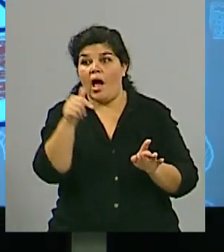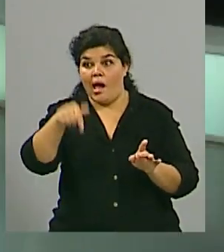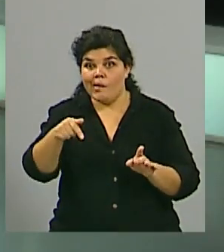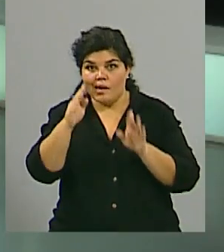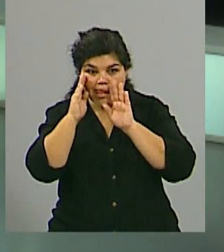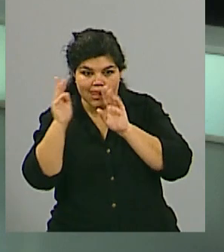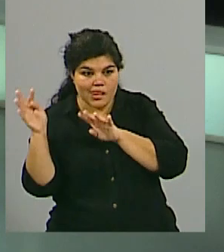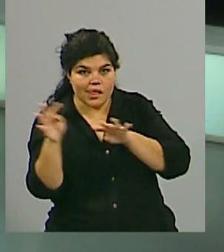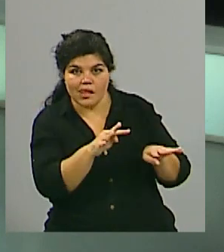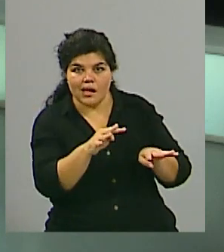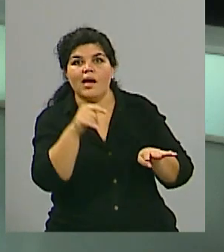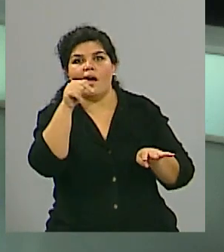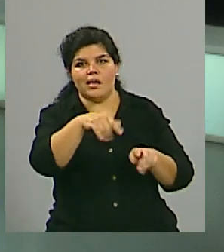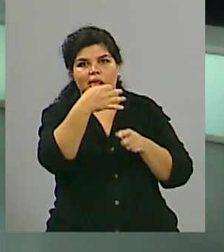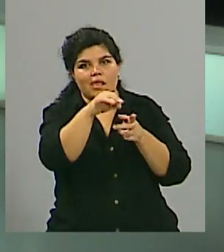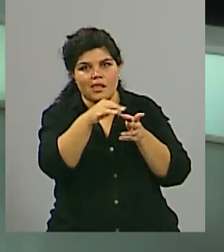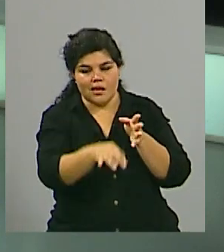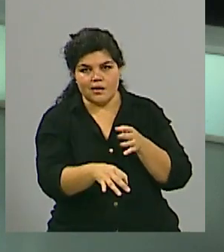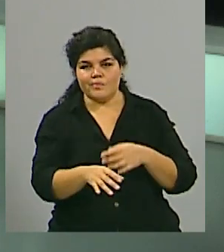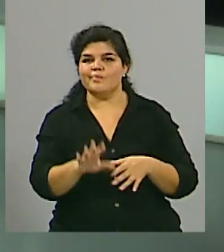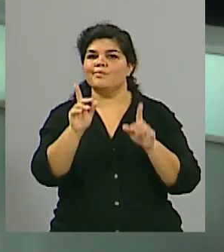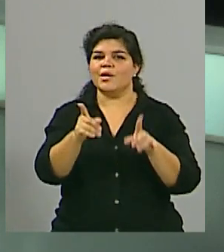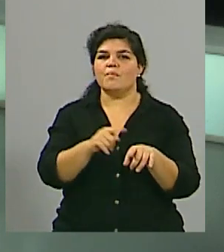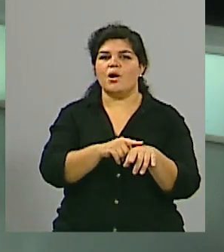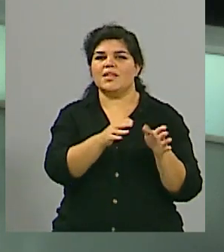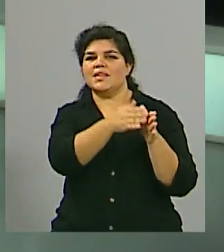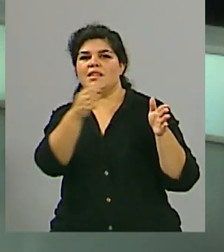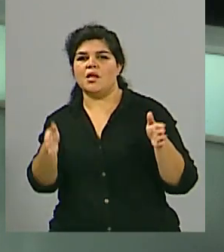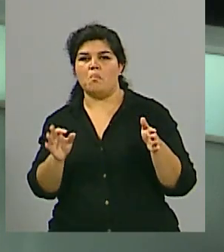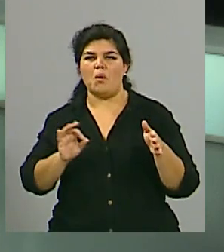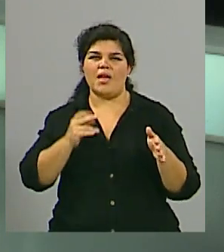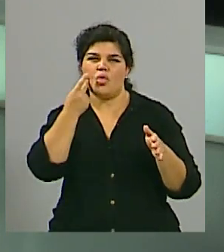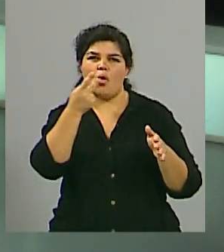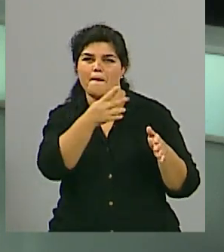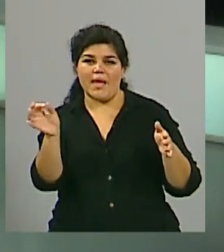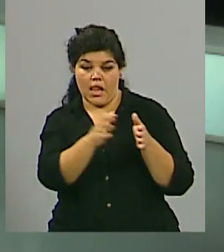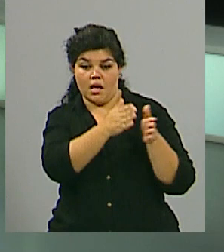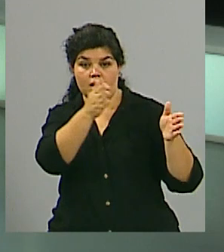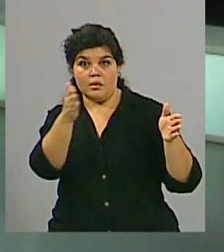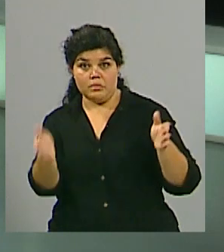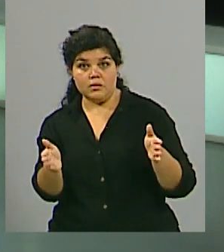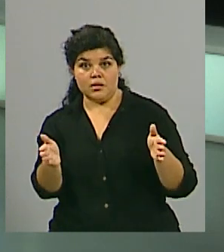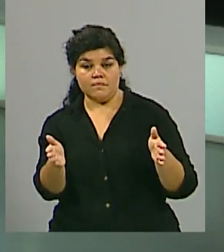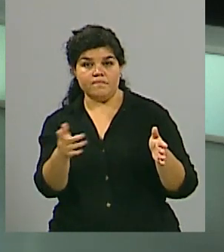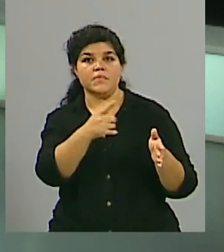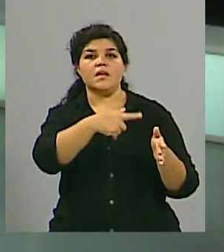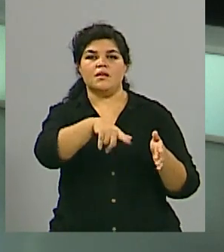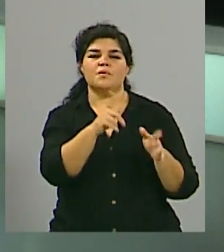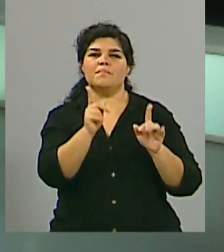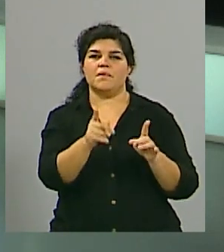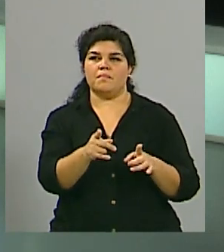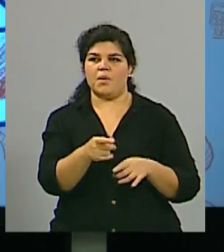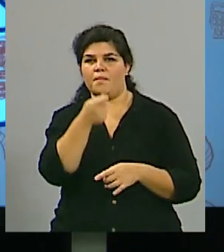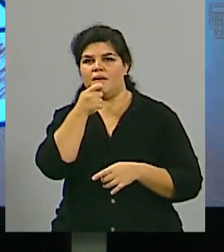que durante la primera década de los 2000 se caracterizaron por ser los que más rápido, a mayores tasas, justamente la expresión de tasas